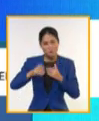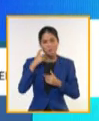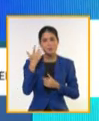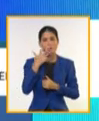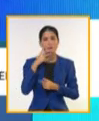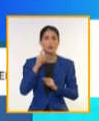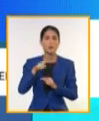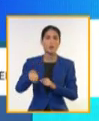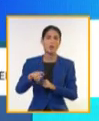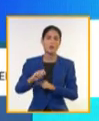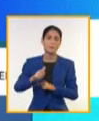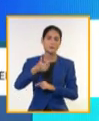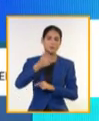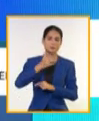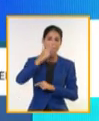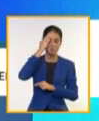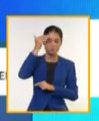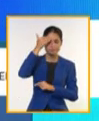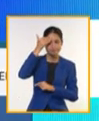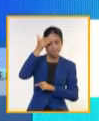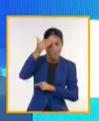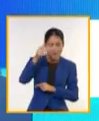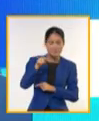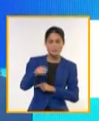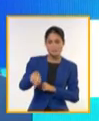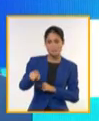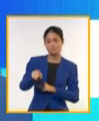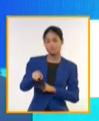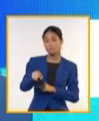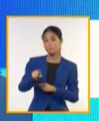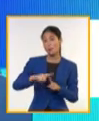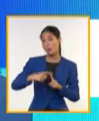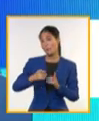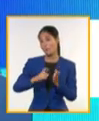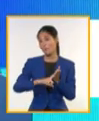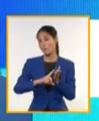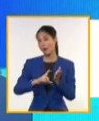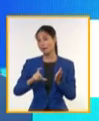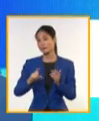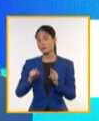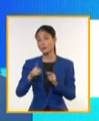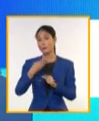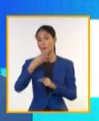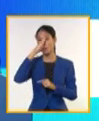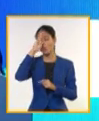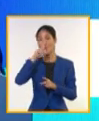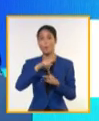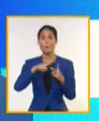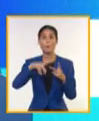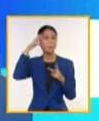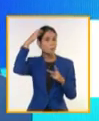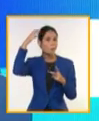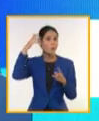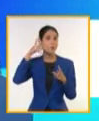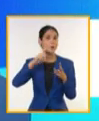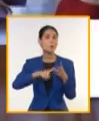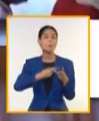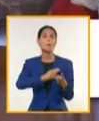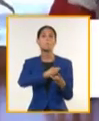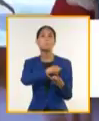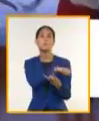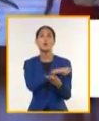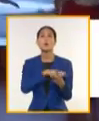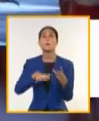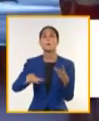Díaz-Canel y extenderlo al Partido Comunista de Cuba, a su gobierno y a su querido pueblo.